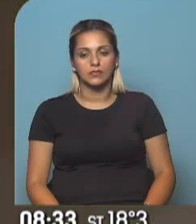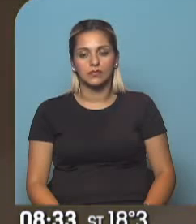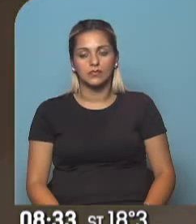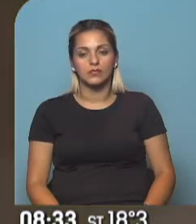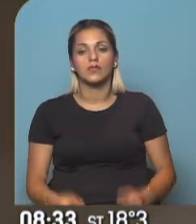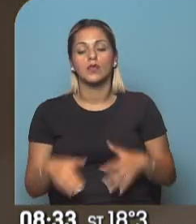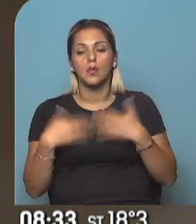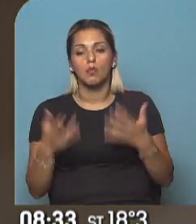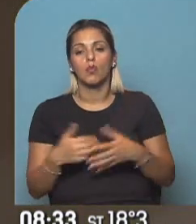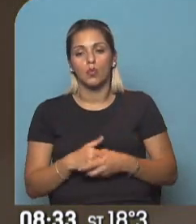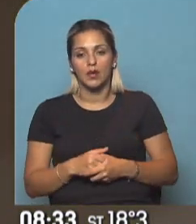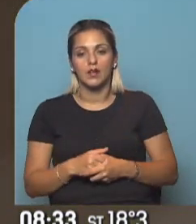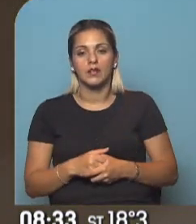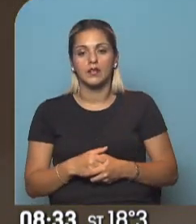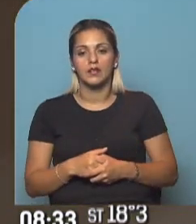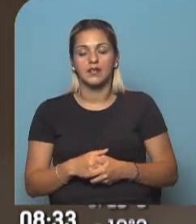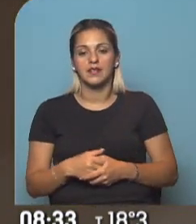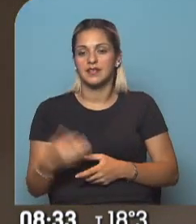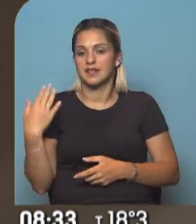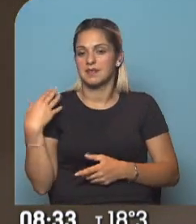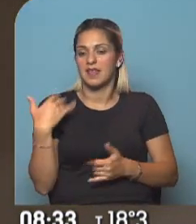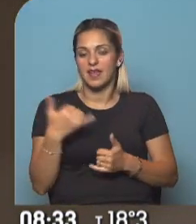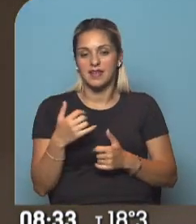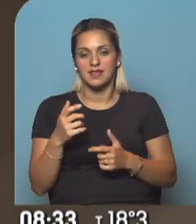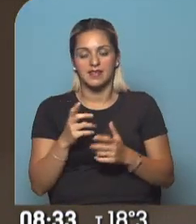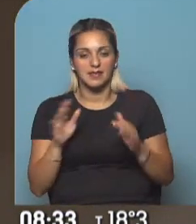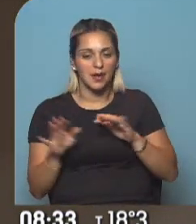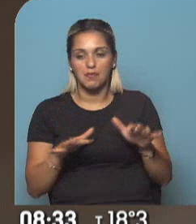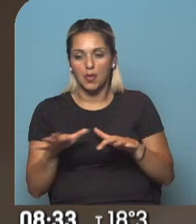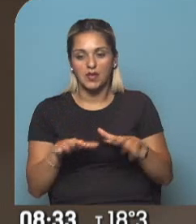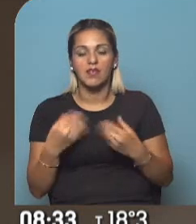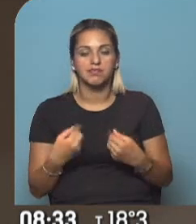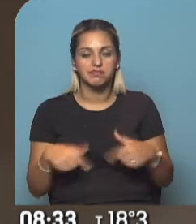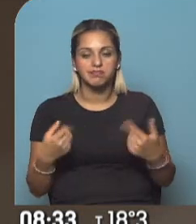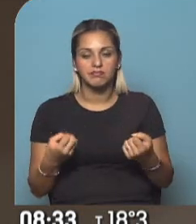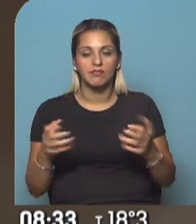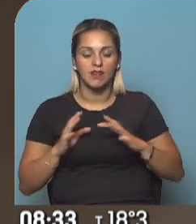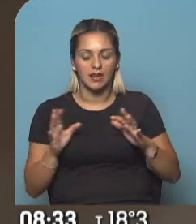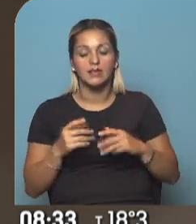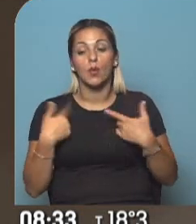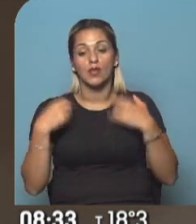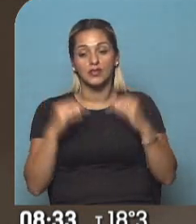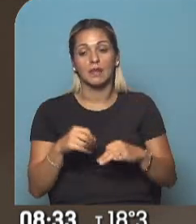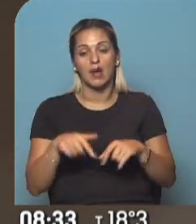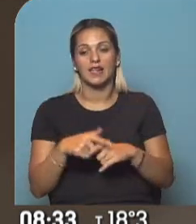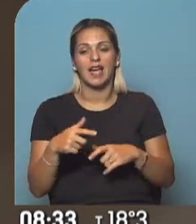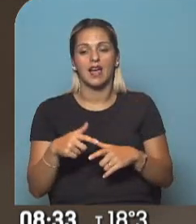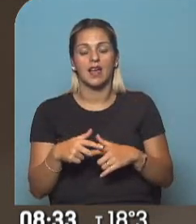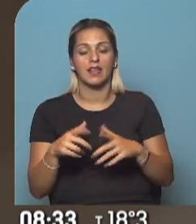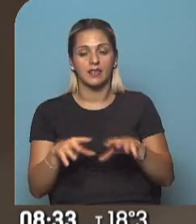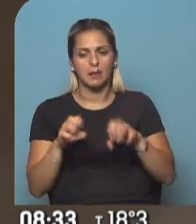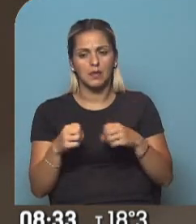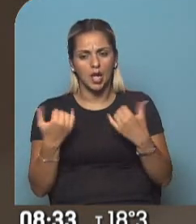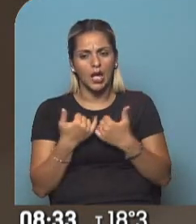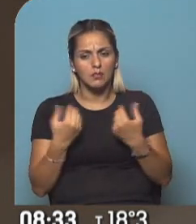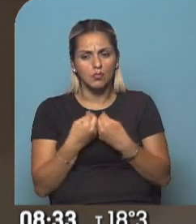tengo gente moviéndose detrás mío haciendo ejercicio cuando llegamos acá al canal temprano por palermo por todos lados